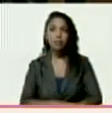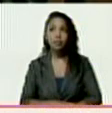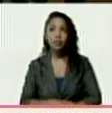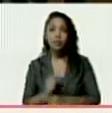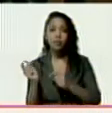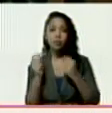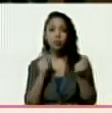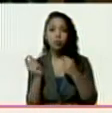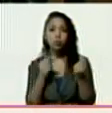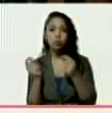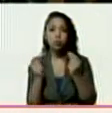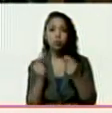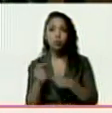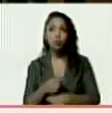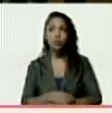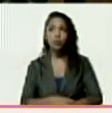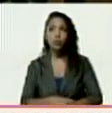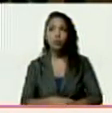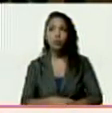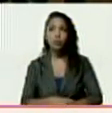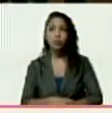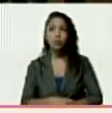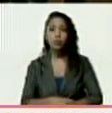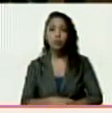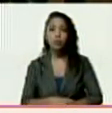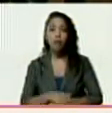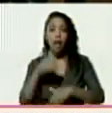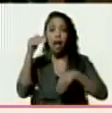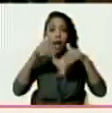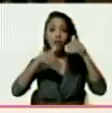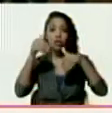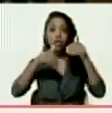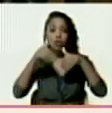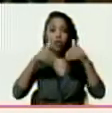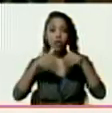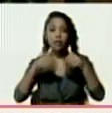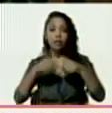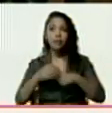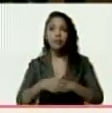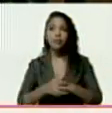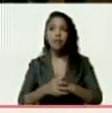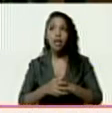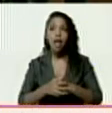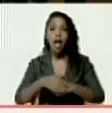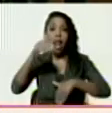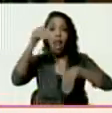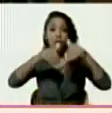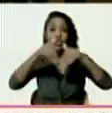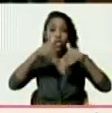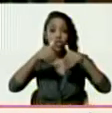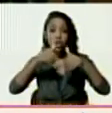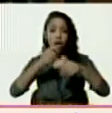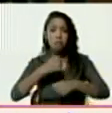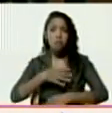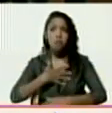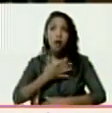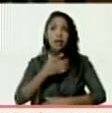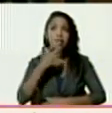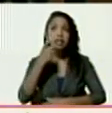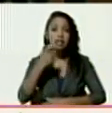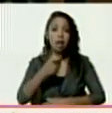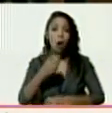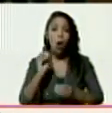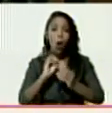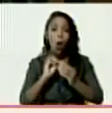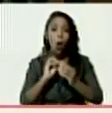porque sencillamente. Mira, las votaciones, les aclaro para que sepan cómo son las votaciones. Las votaciones pueden ser colectivas